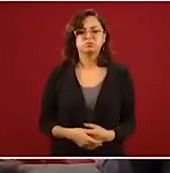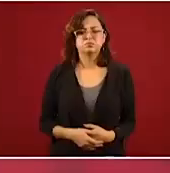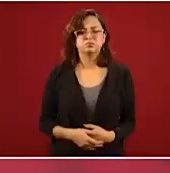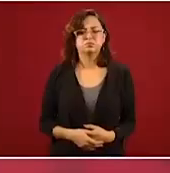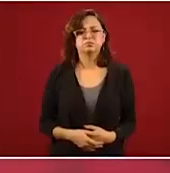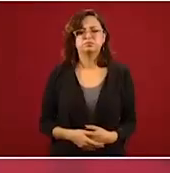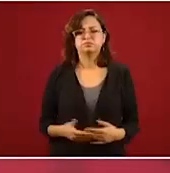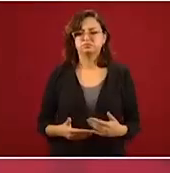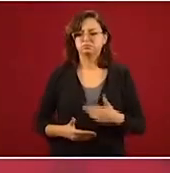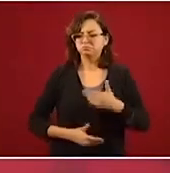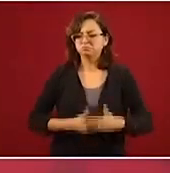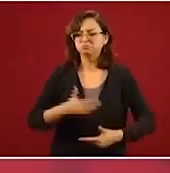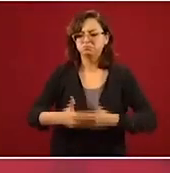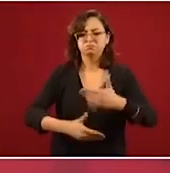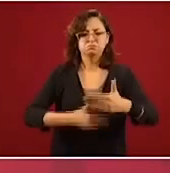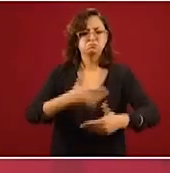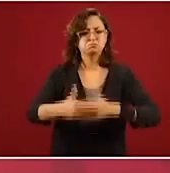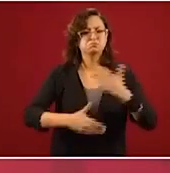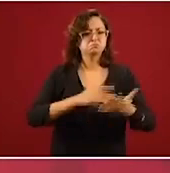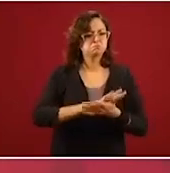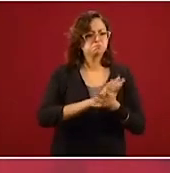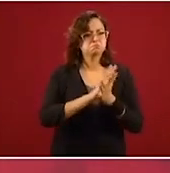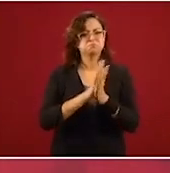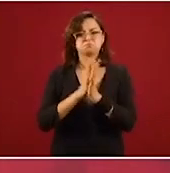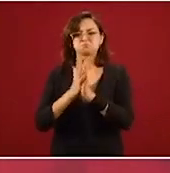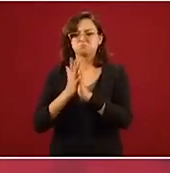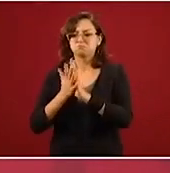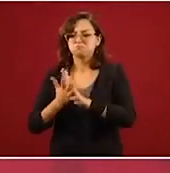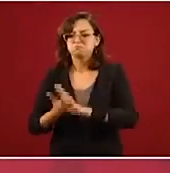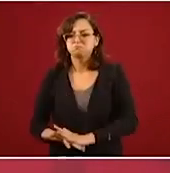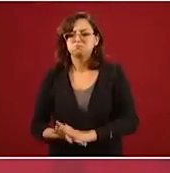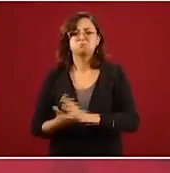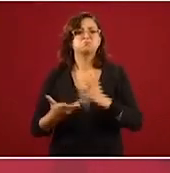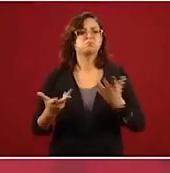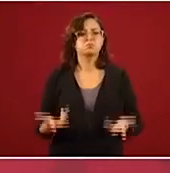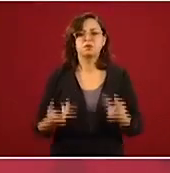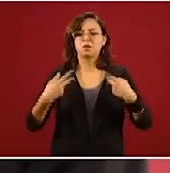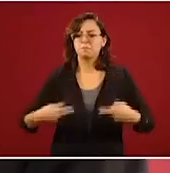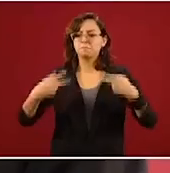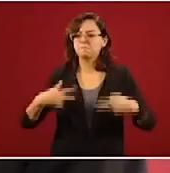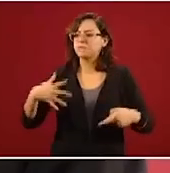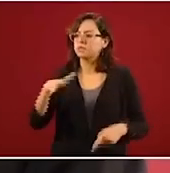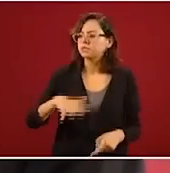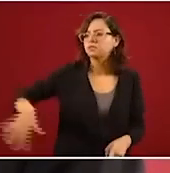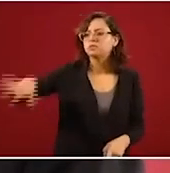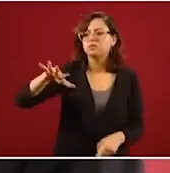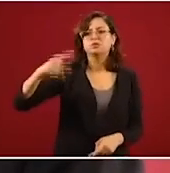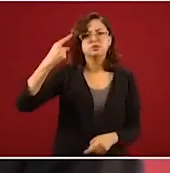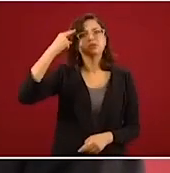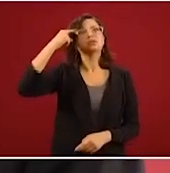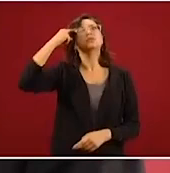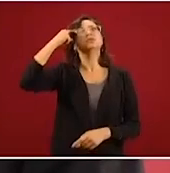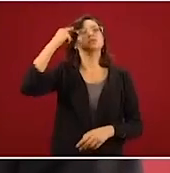está evolucionando, que tiene una ciudadanía muy consciente,